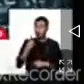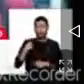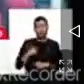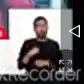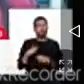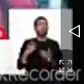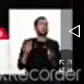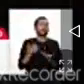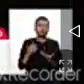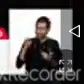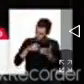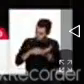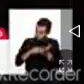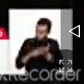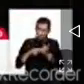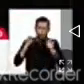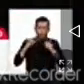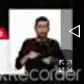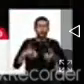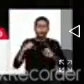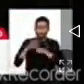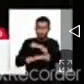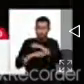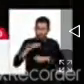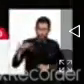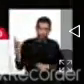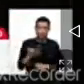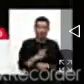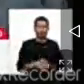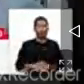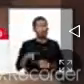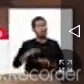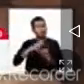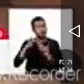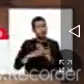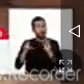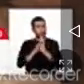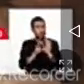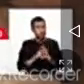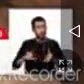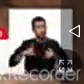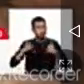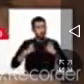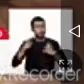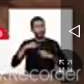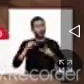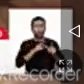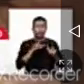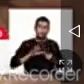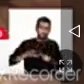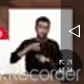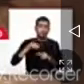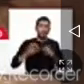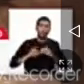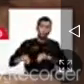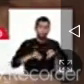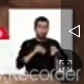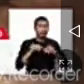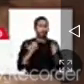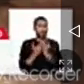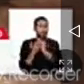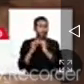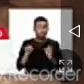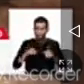opción, sino una exigencia para nuestros países. Los programas de voluntariado juvenil y la plataforma de movilidad estudiantil